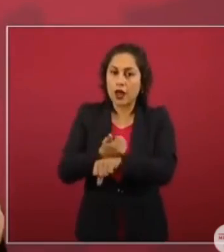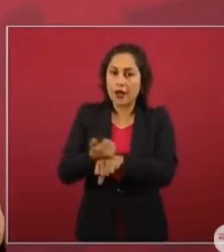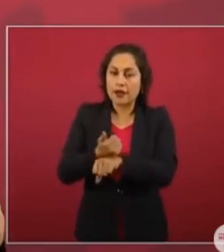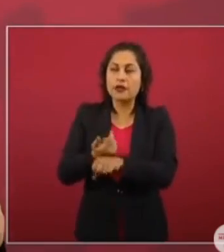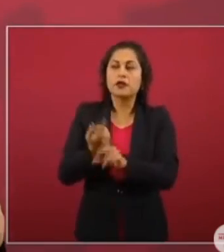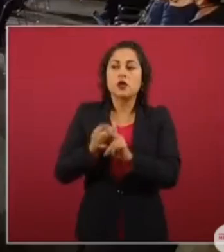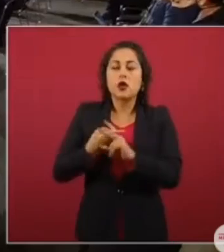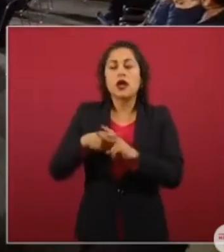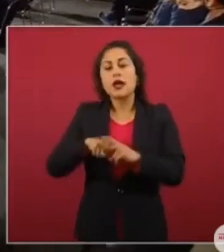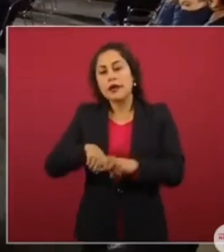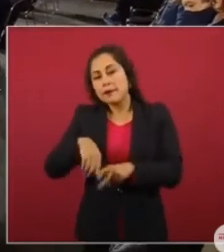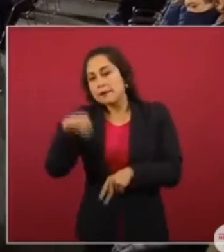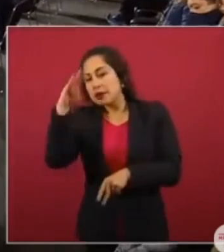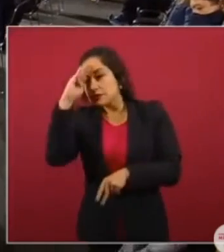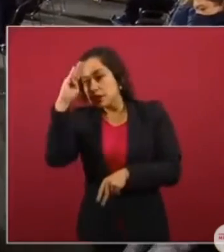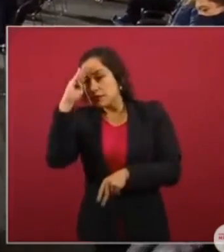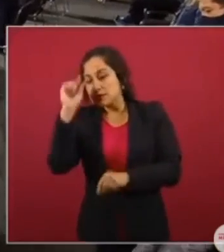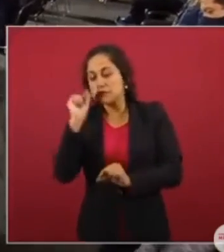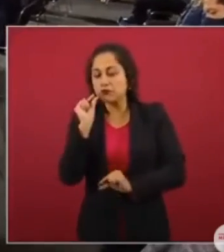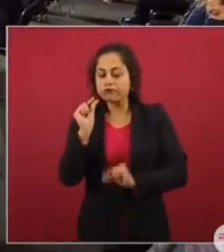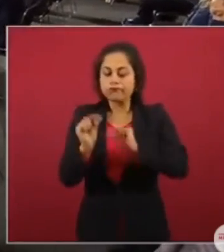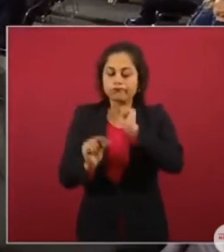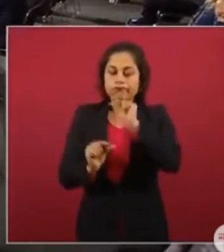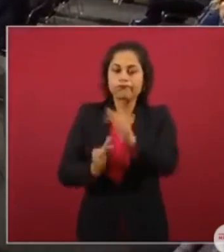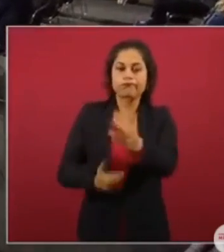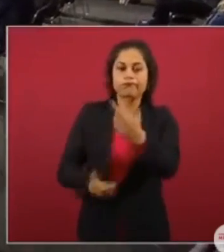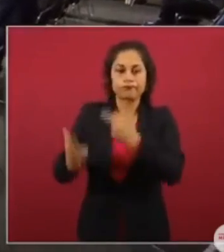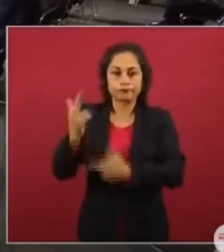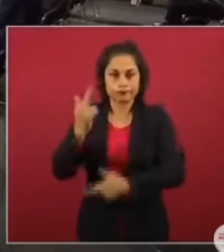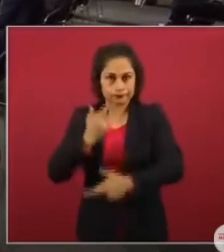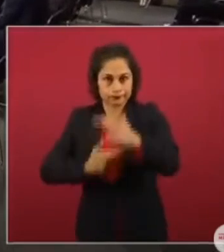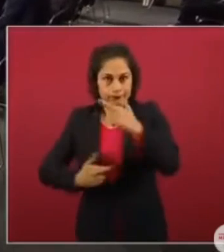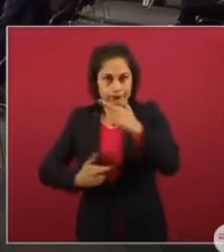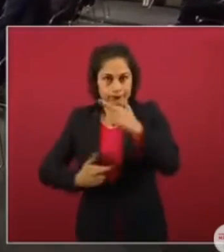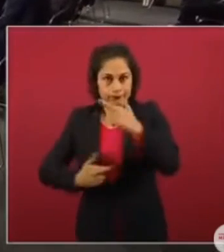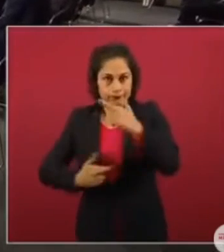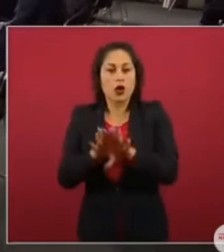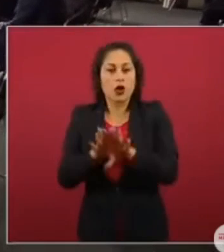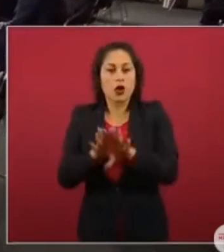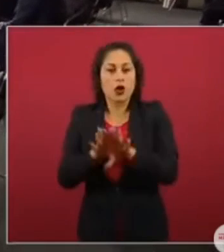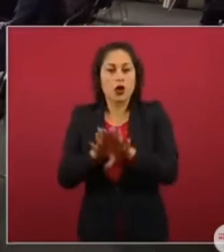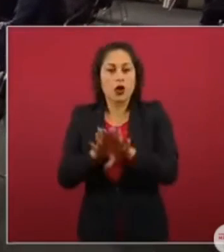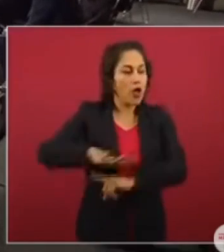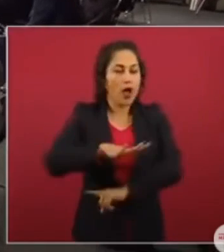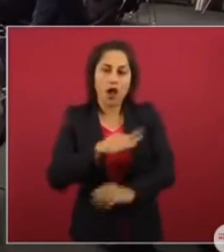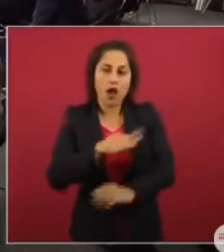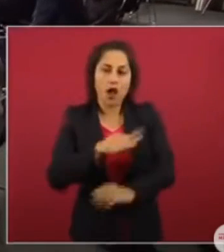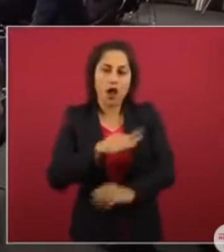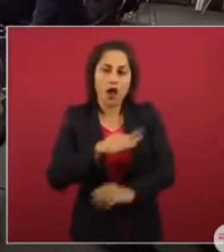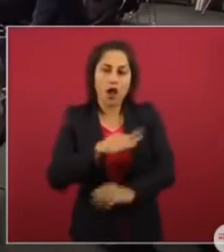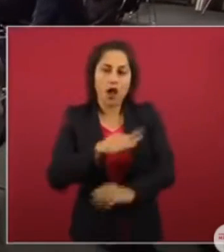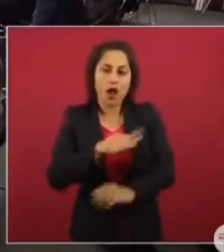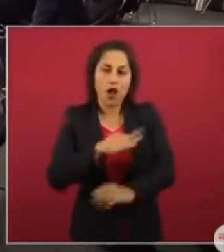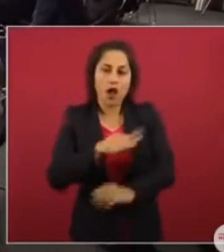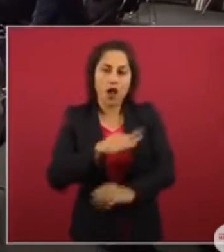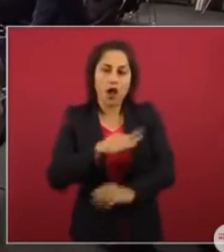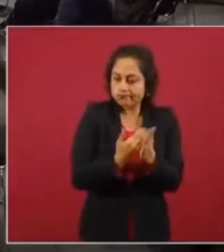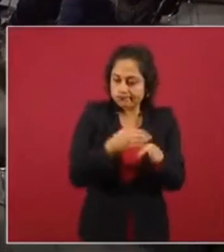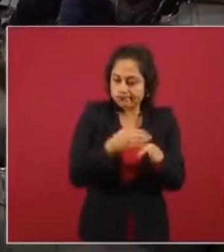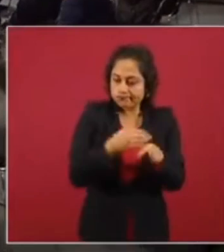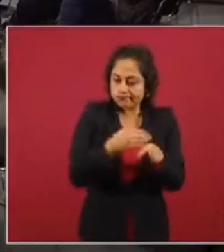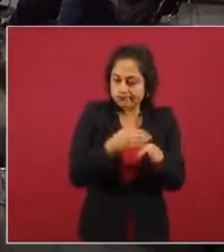gradual de establecimiento de las condiciones físicas, los protocolos del filtro